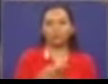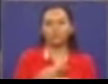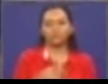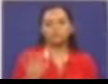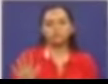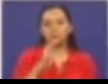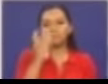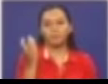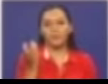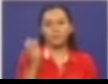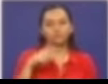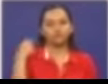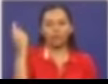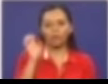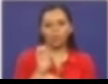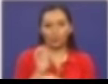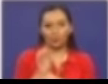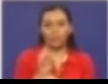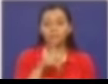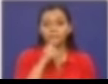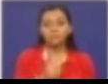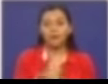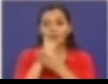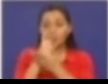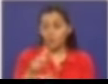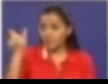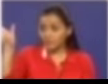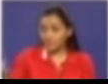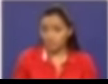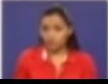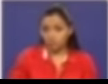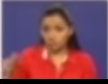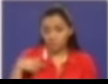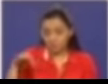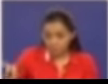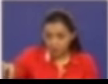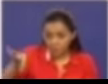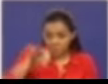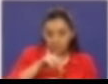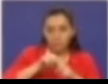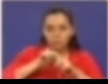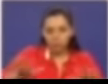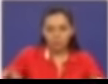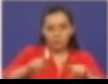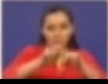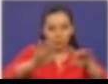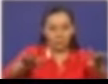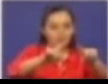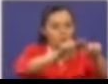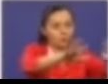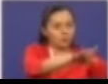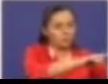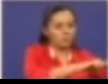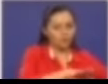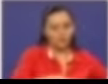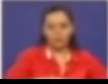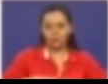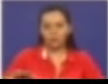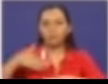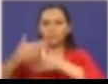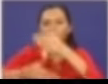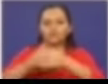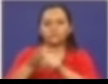papa del país. Y ayudados por los semilleros, esa semilla se multiplicará una y otra vez para que sea un